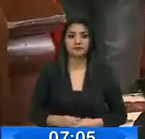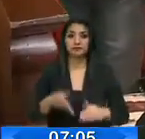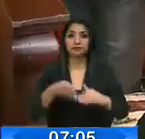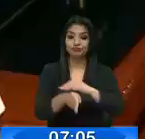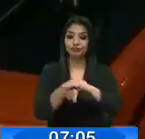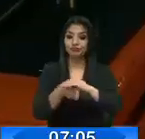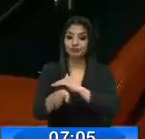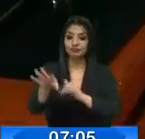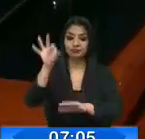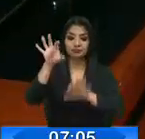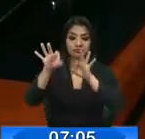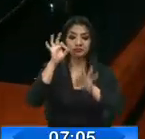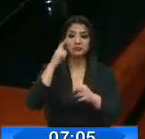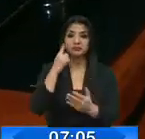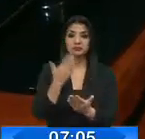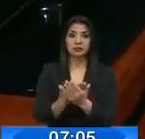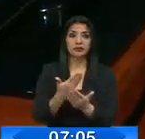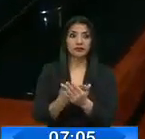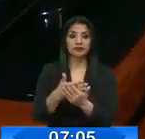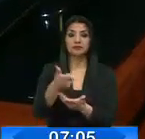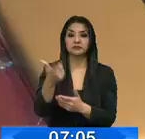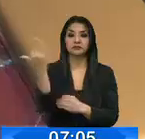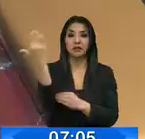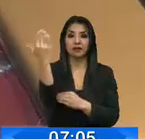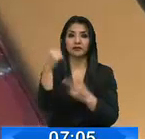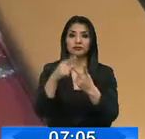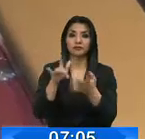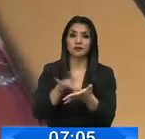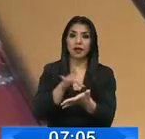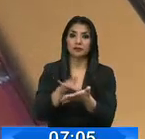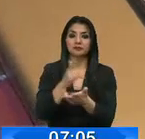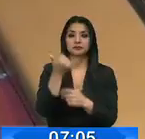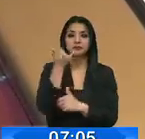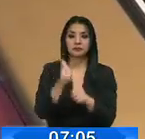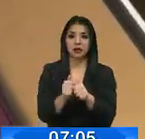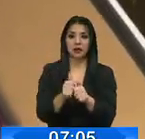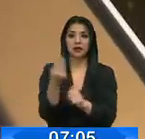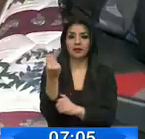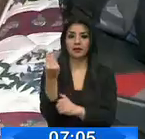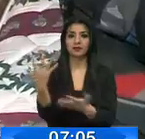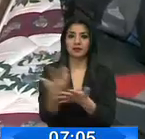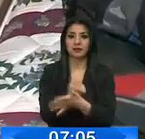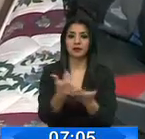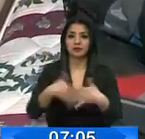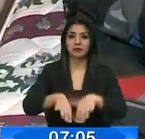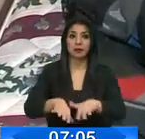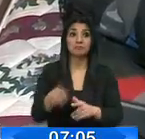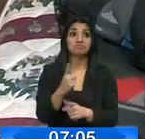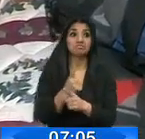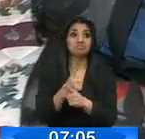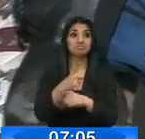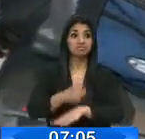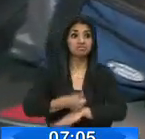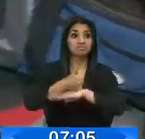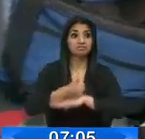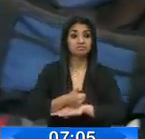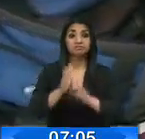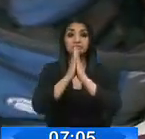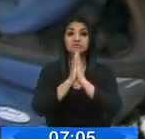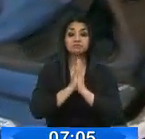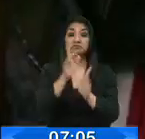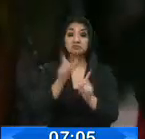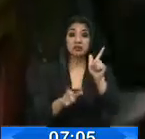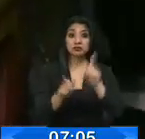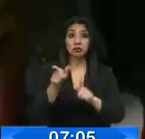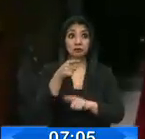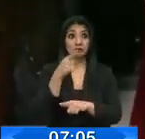se encontraron varias evidencias, como televisores, tablets, celulares y dinero en efectivo, por lo que las autoridades solicitan a la ciudadanía